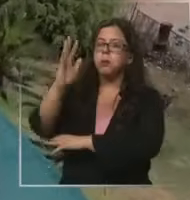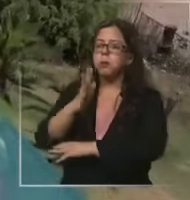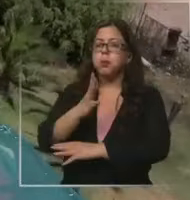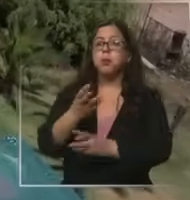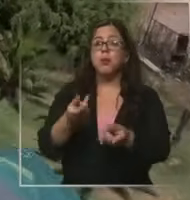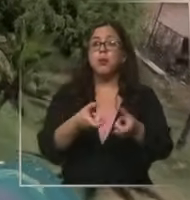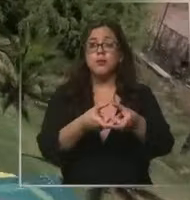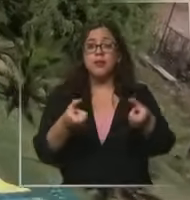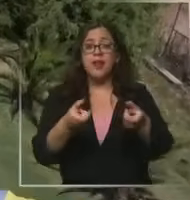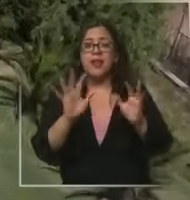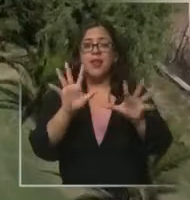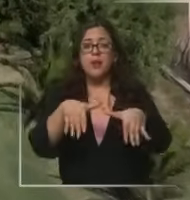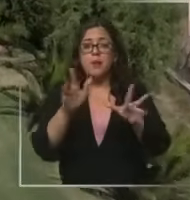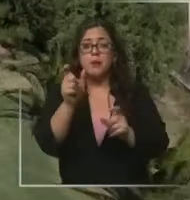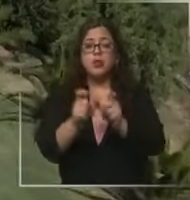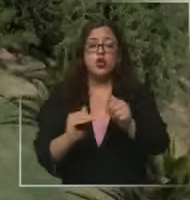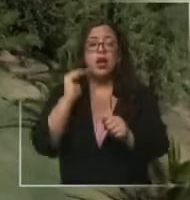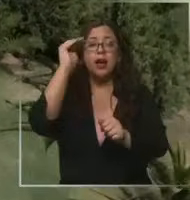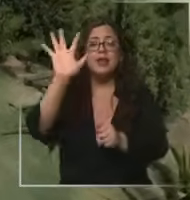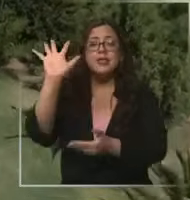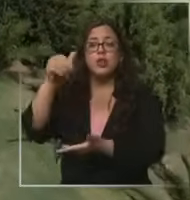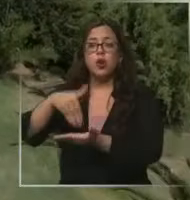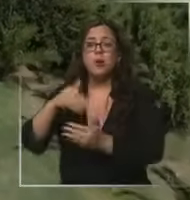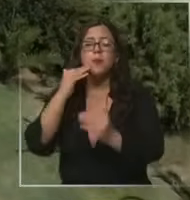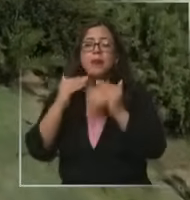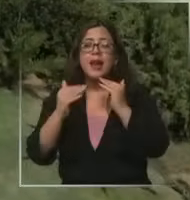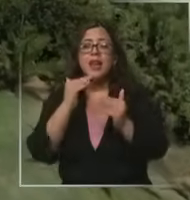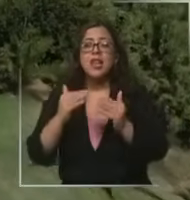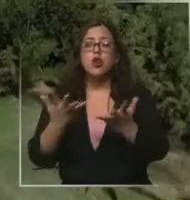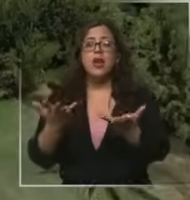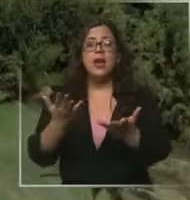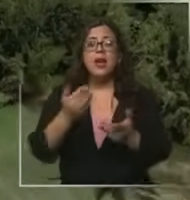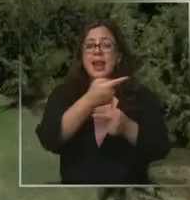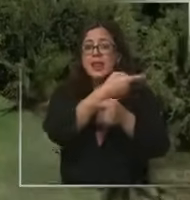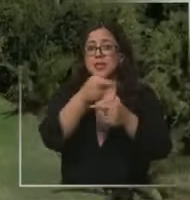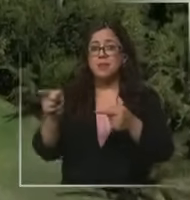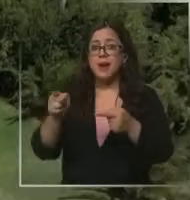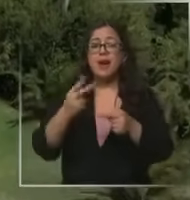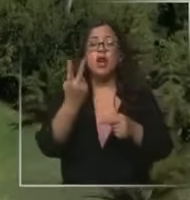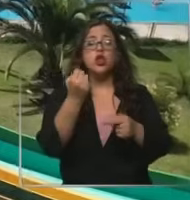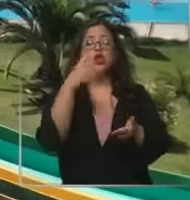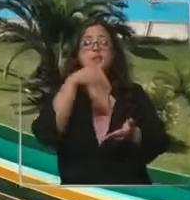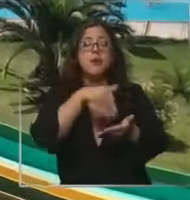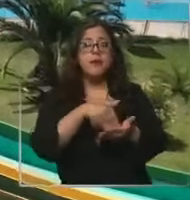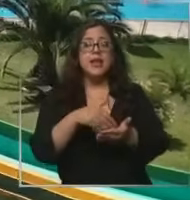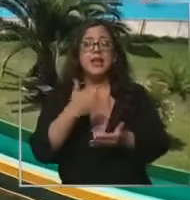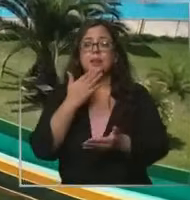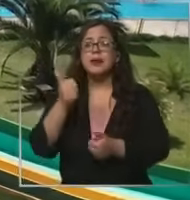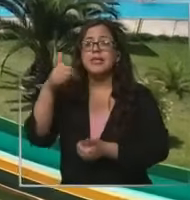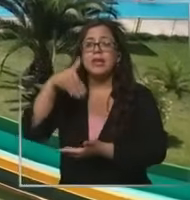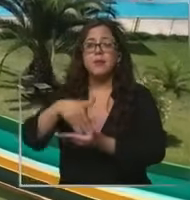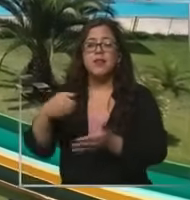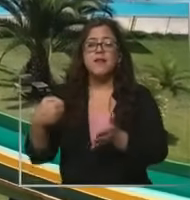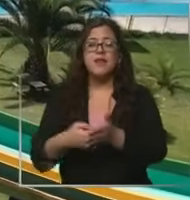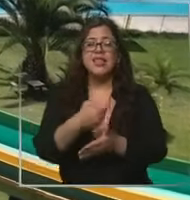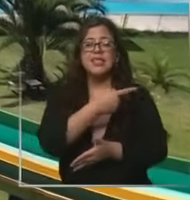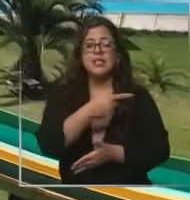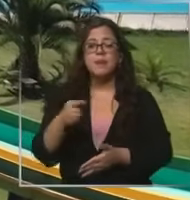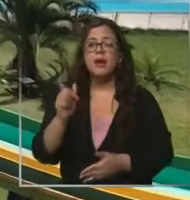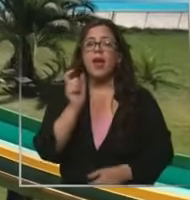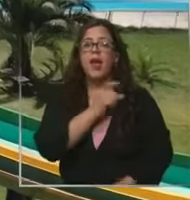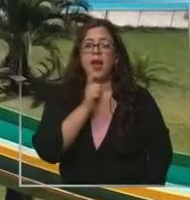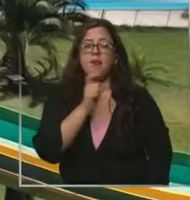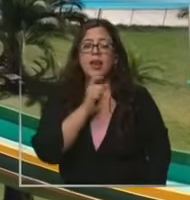entrada cuesta 10.000 para adultos y 5.000 para los niños los días de semana y 12.000 y 6.000 los fines de semana y